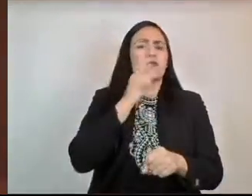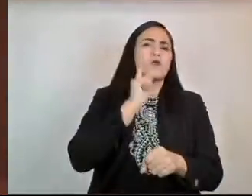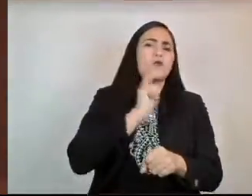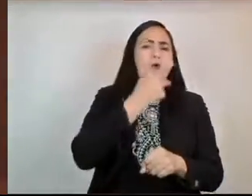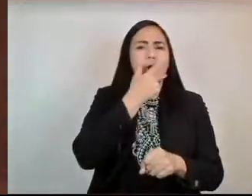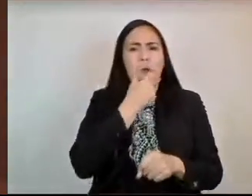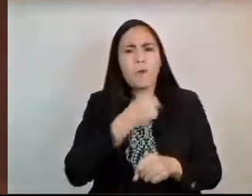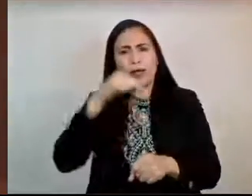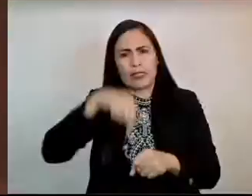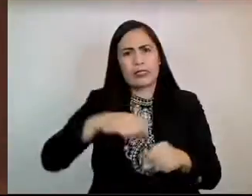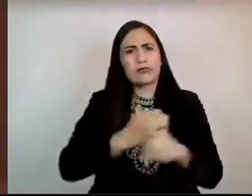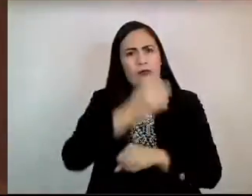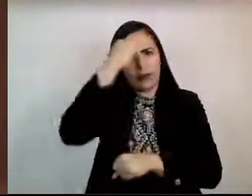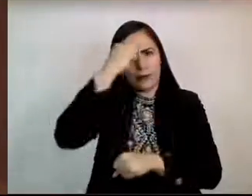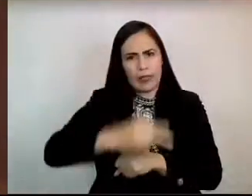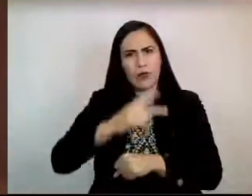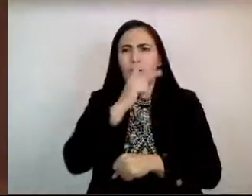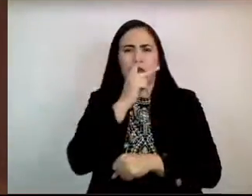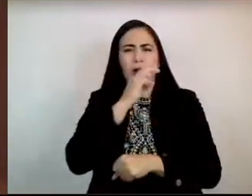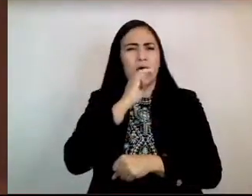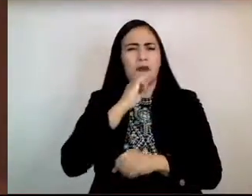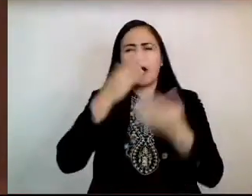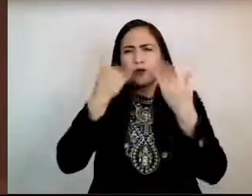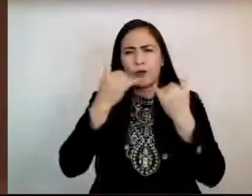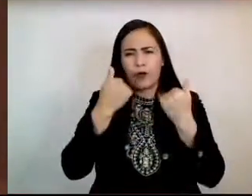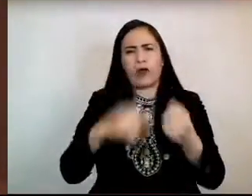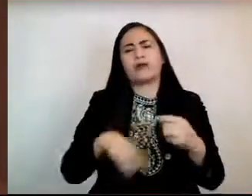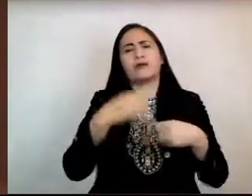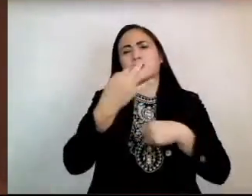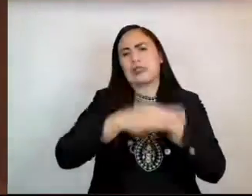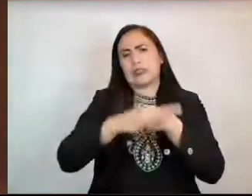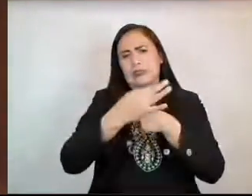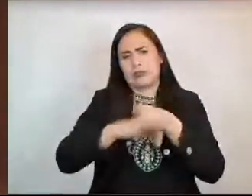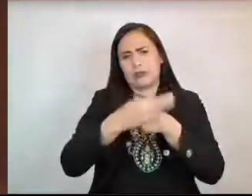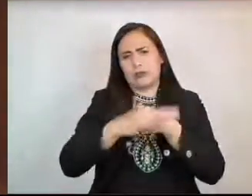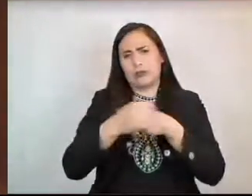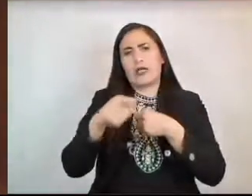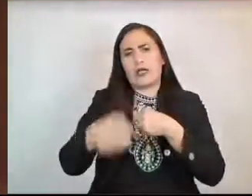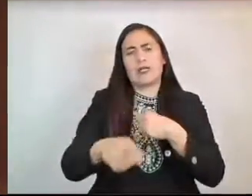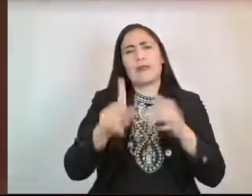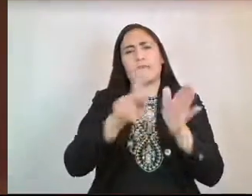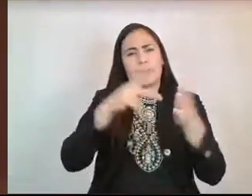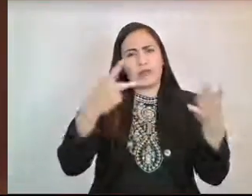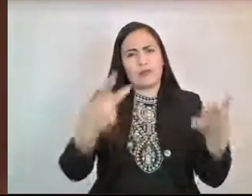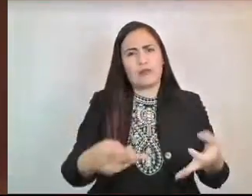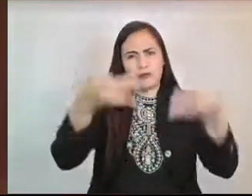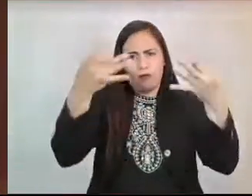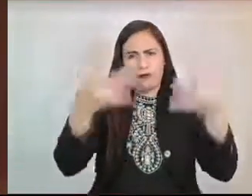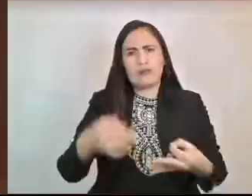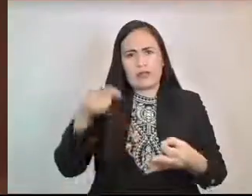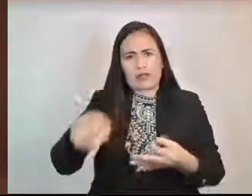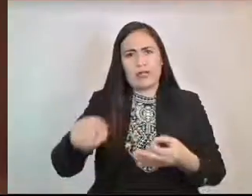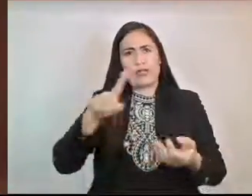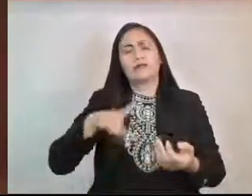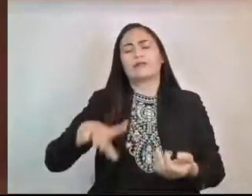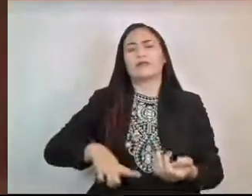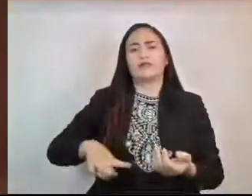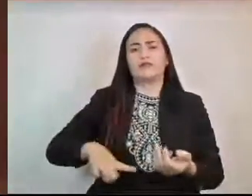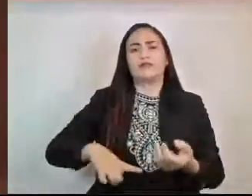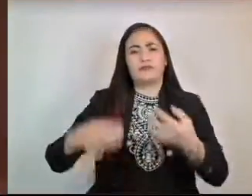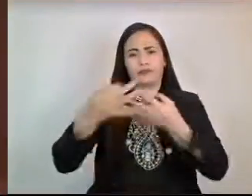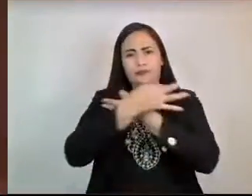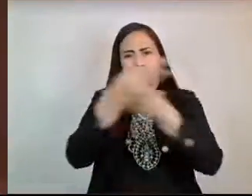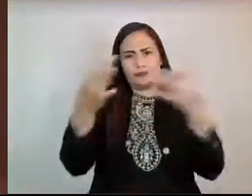Transitorios. Primero, publíquese el presente decreto en el periódico oficial Gaceta del Gobierno. Segundo,